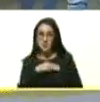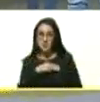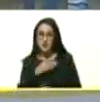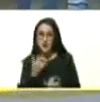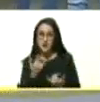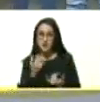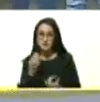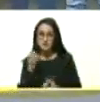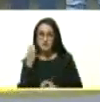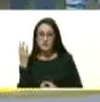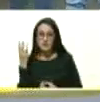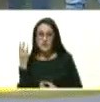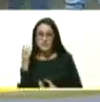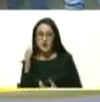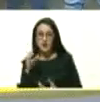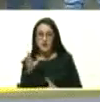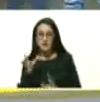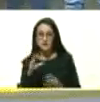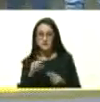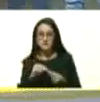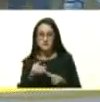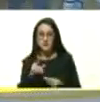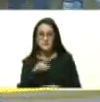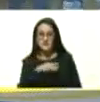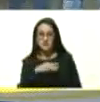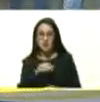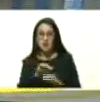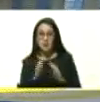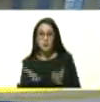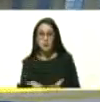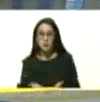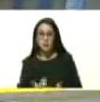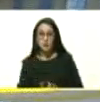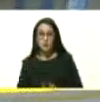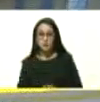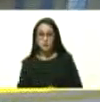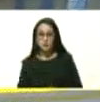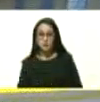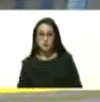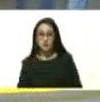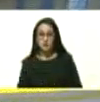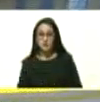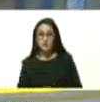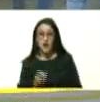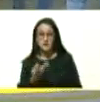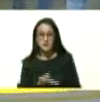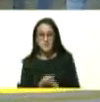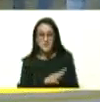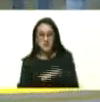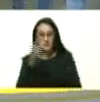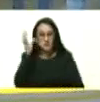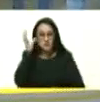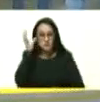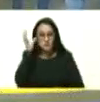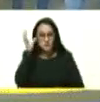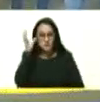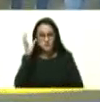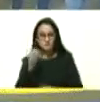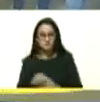agarrando fama el concepto de misiones en el mundo. Y hay expertas teóricas, me comentaba Loyo